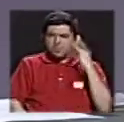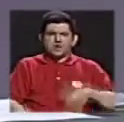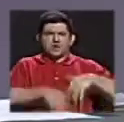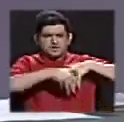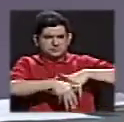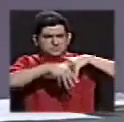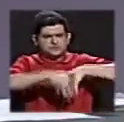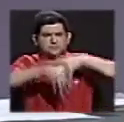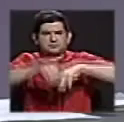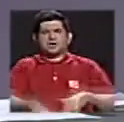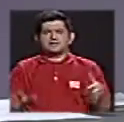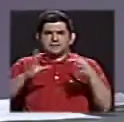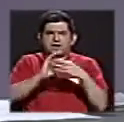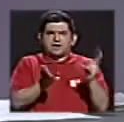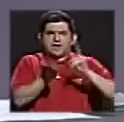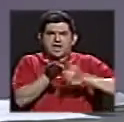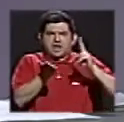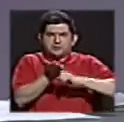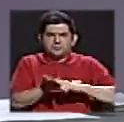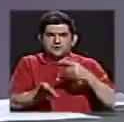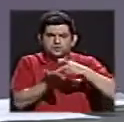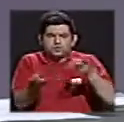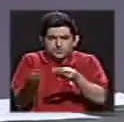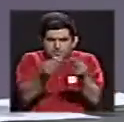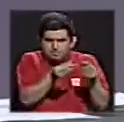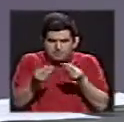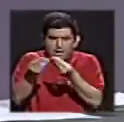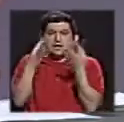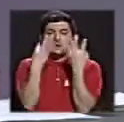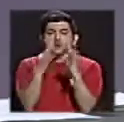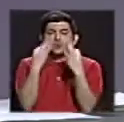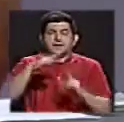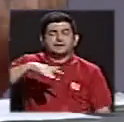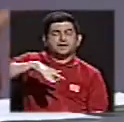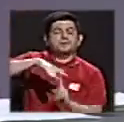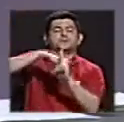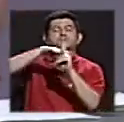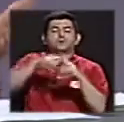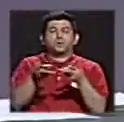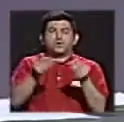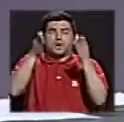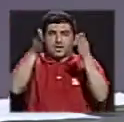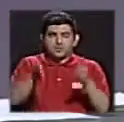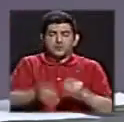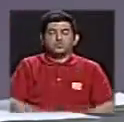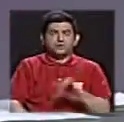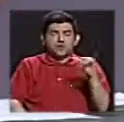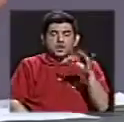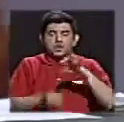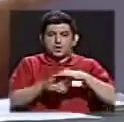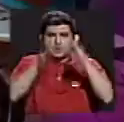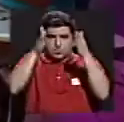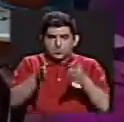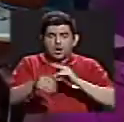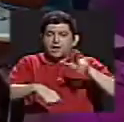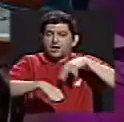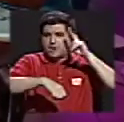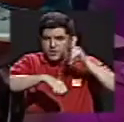sobre los impuestos territoriales, ¿verdad? Tratando de visibilizar a las productoras y a las agricultoras, porque